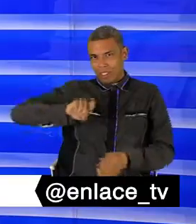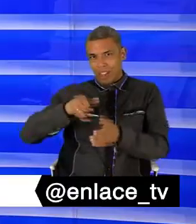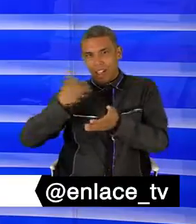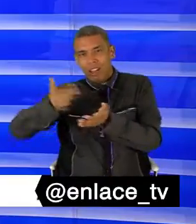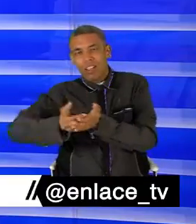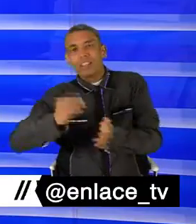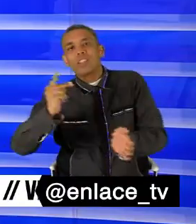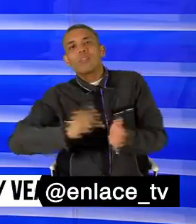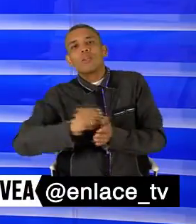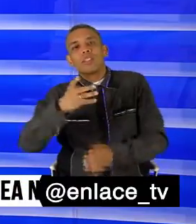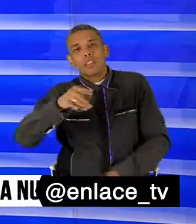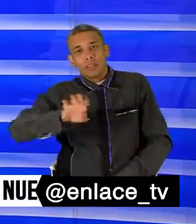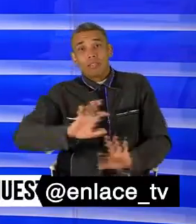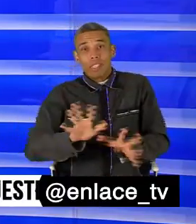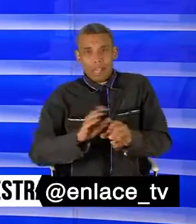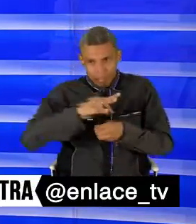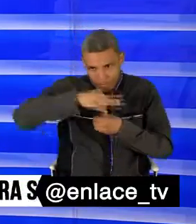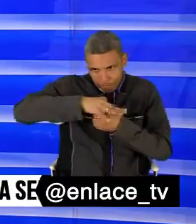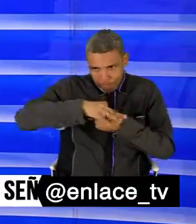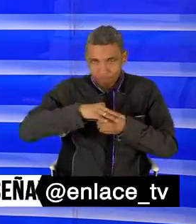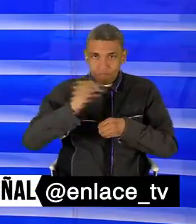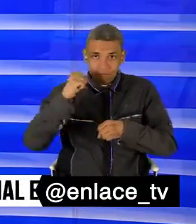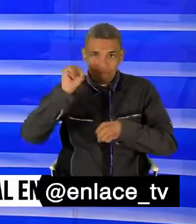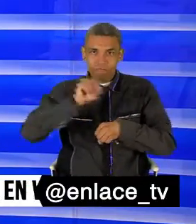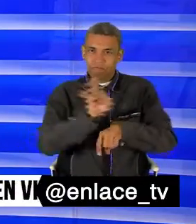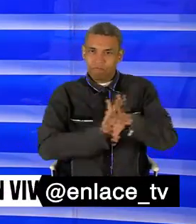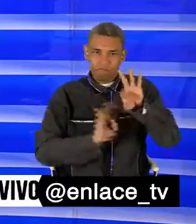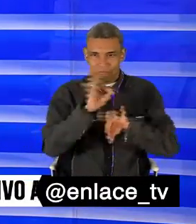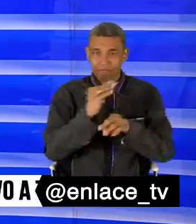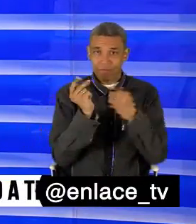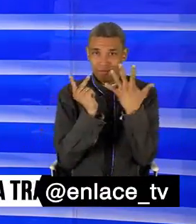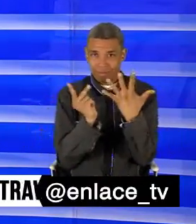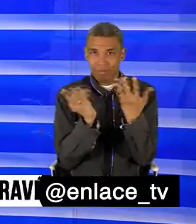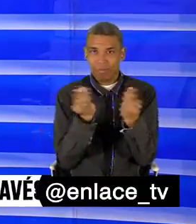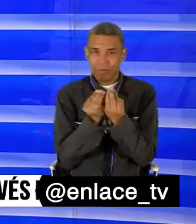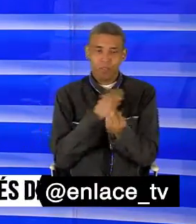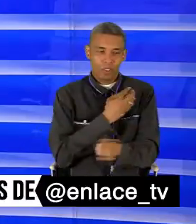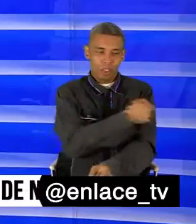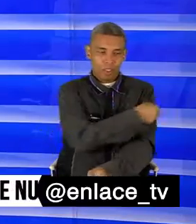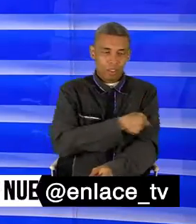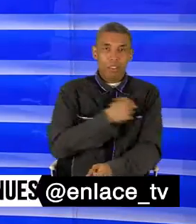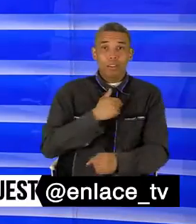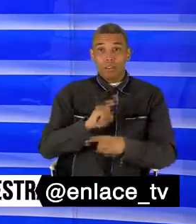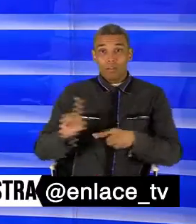2016-2019. Quiero contarles que la próxima semana el alcalde de Barranca Bermeja, Darío Echeverry